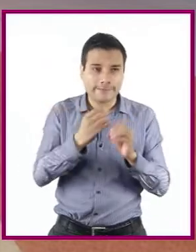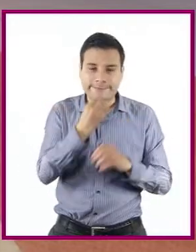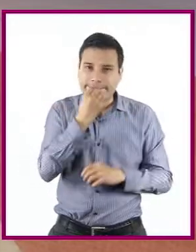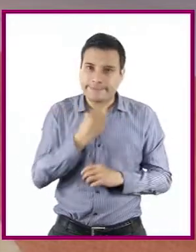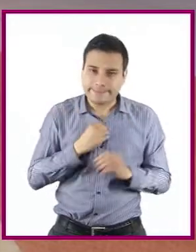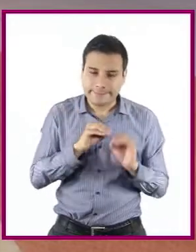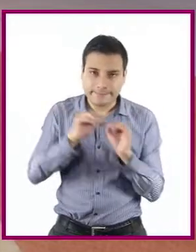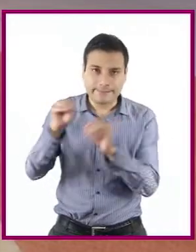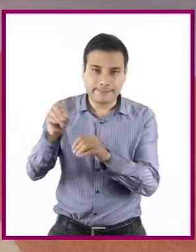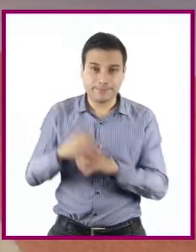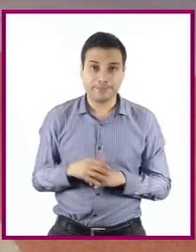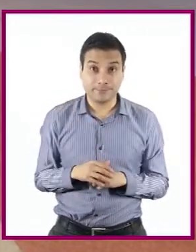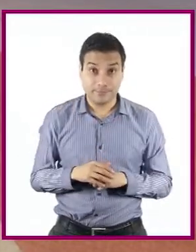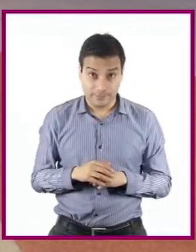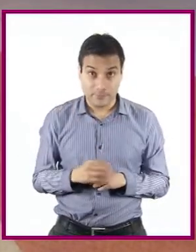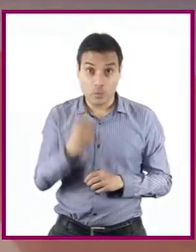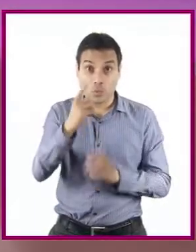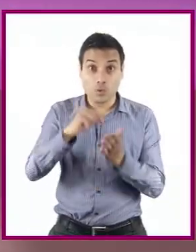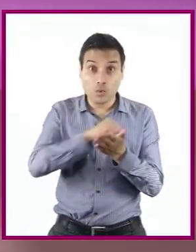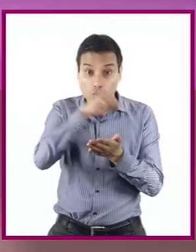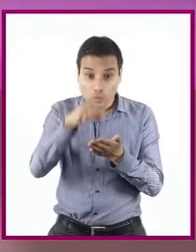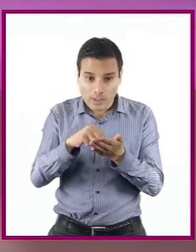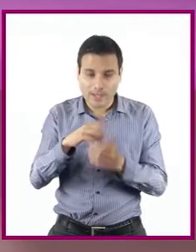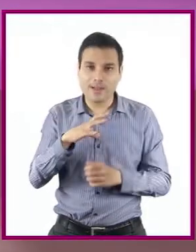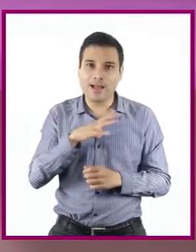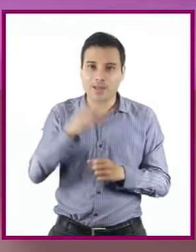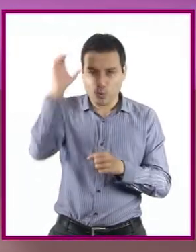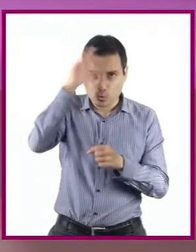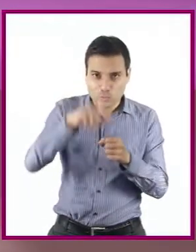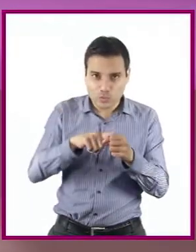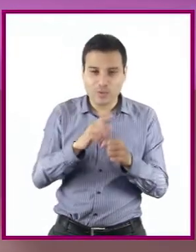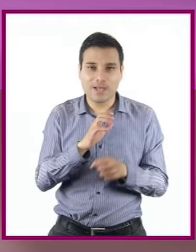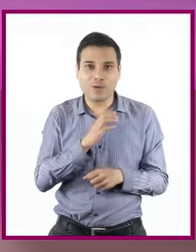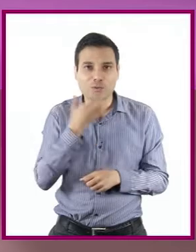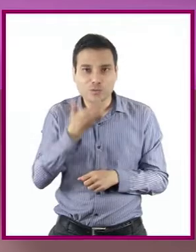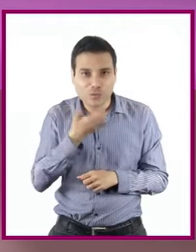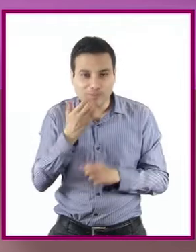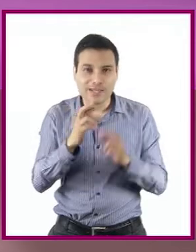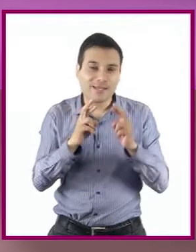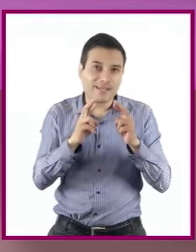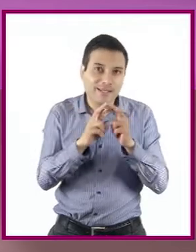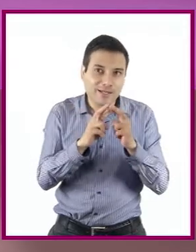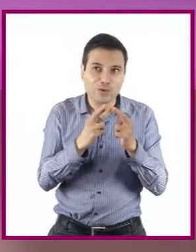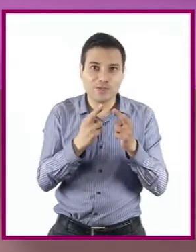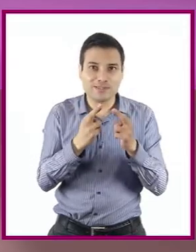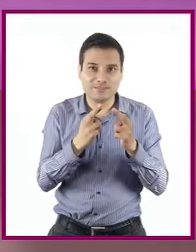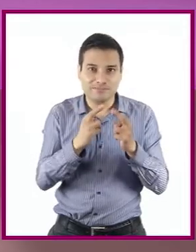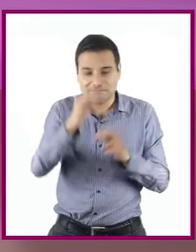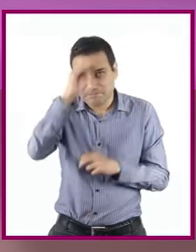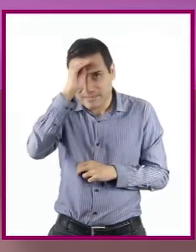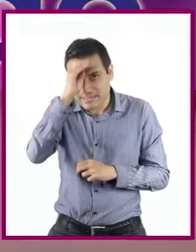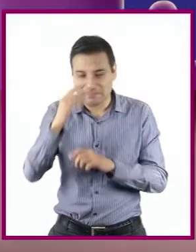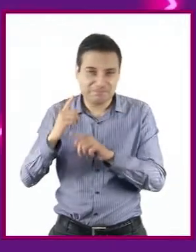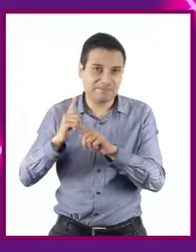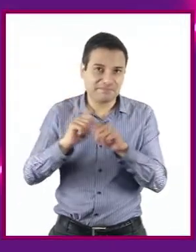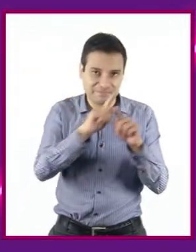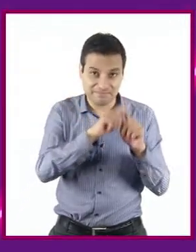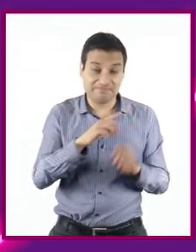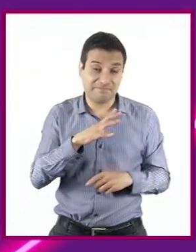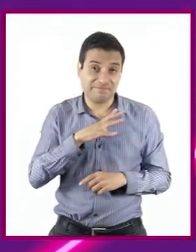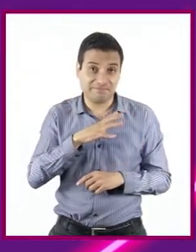una misma comunidad vivan personas de diferentes culturas, costumbres, religiones y maneras de ver el mundo.